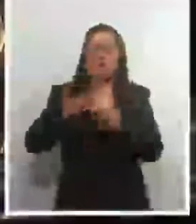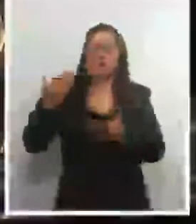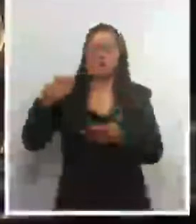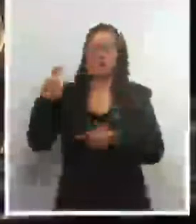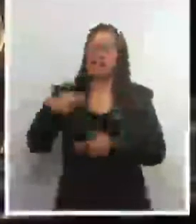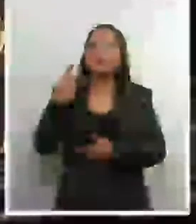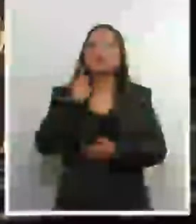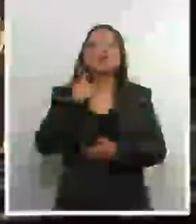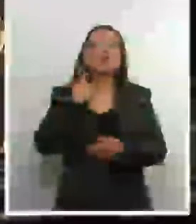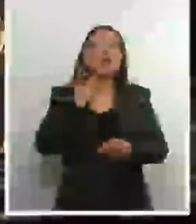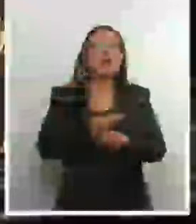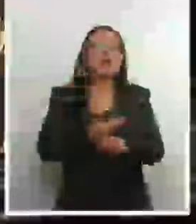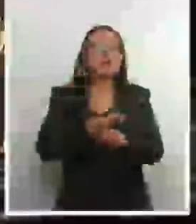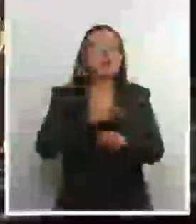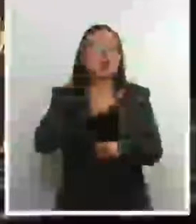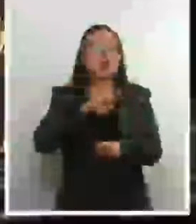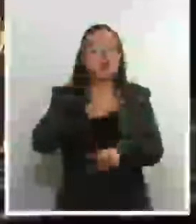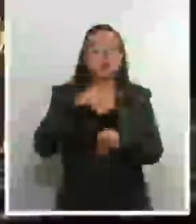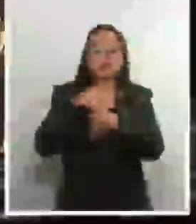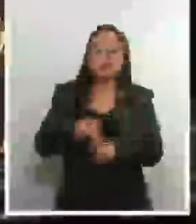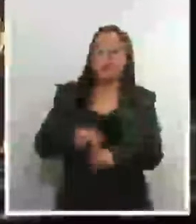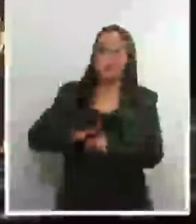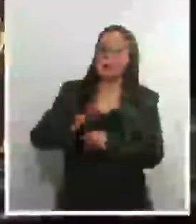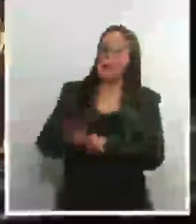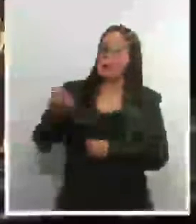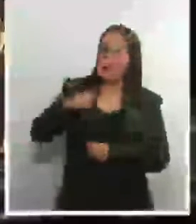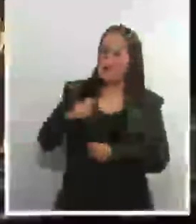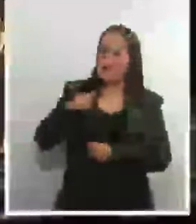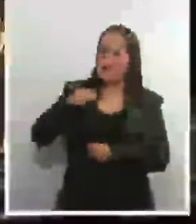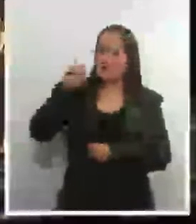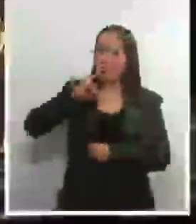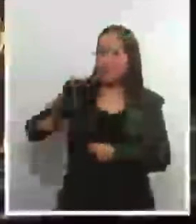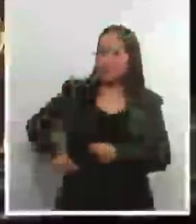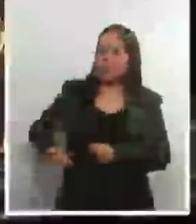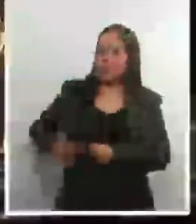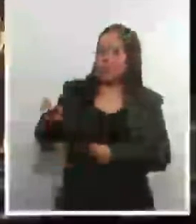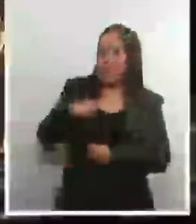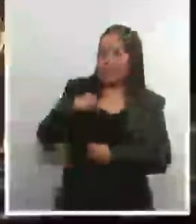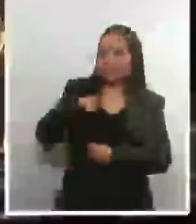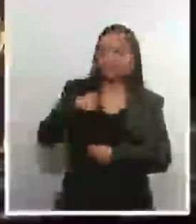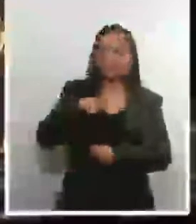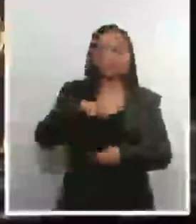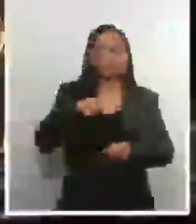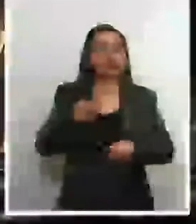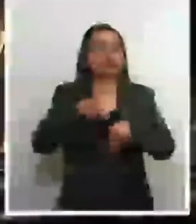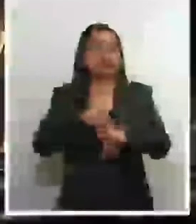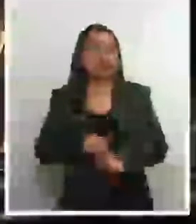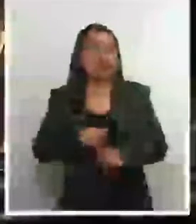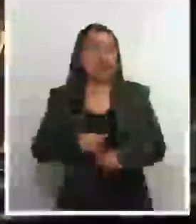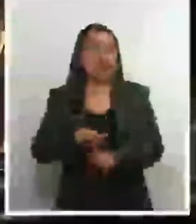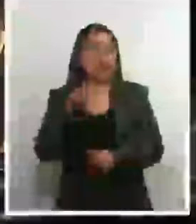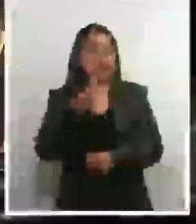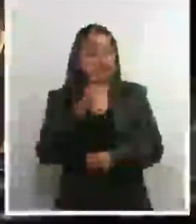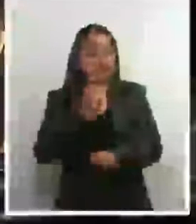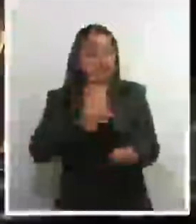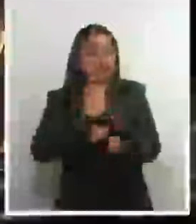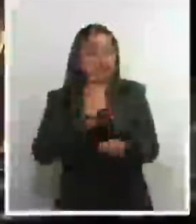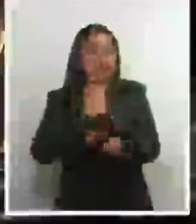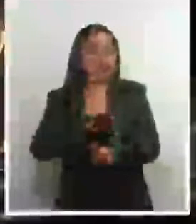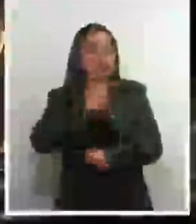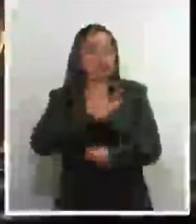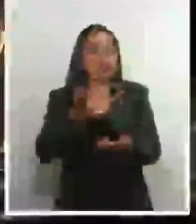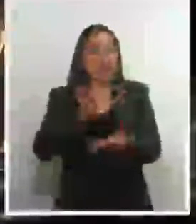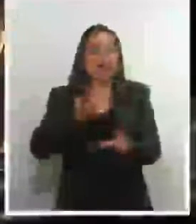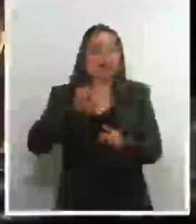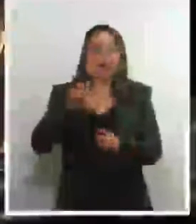procurador, pudiera obedecer a las consignas de un jefe de gobierno. Eso puede suceder